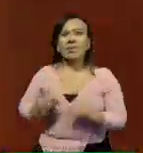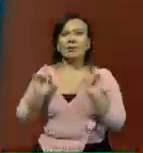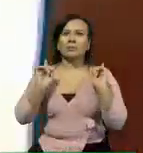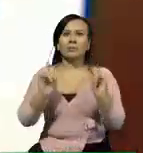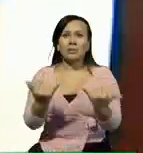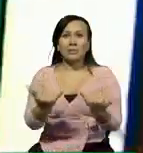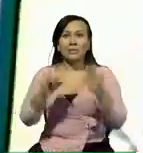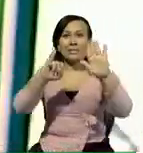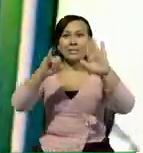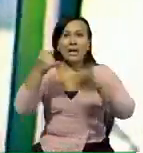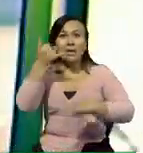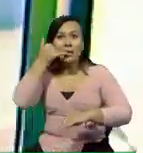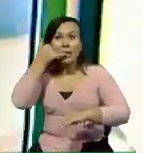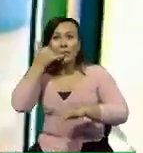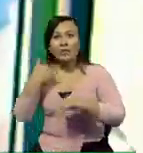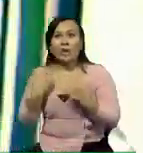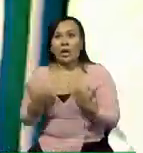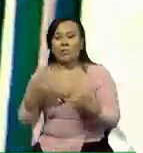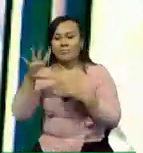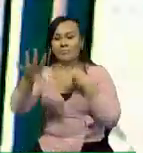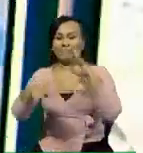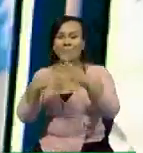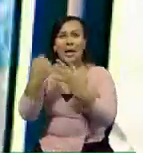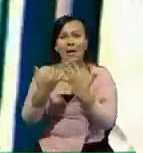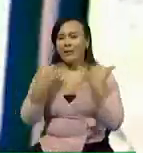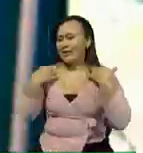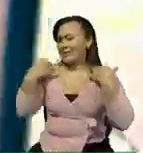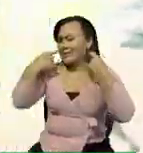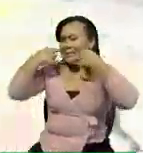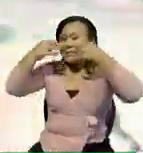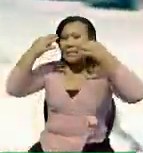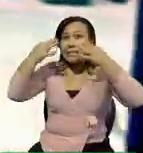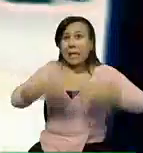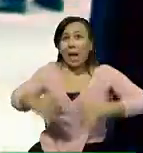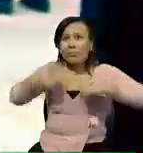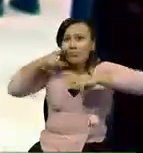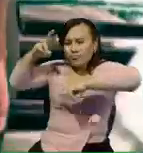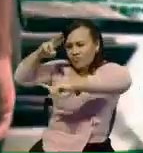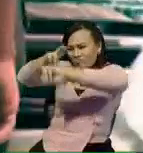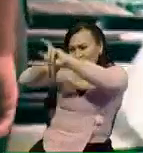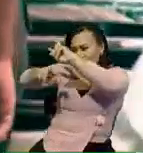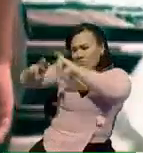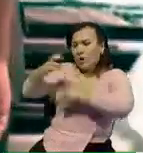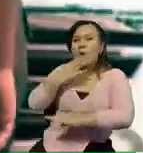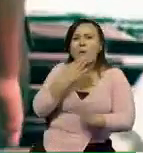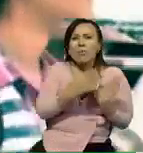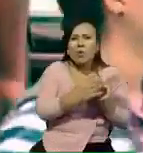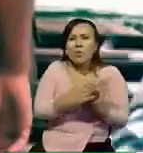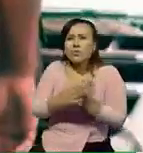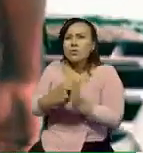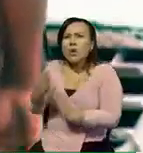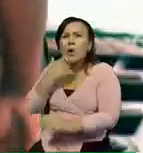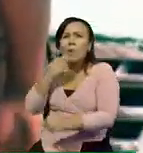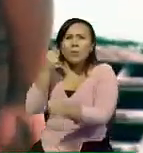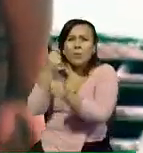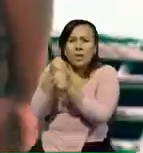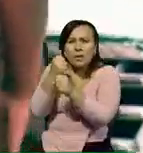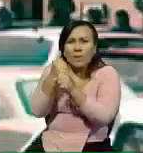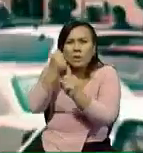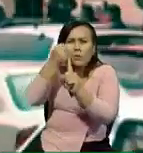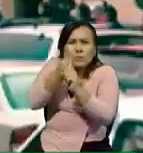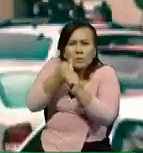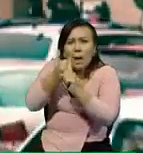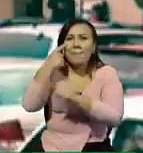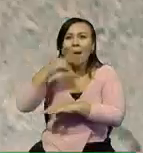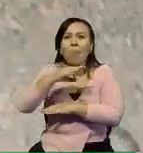decomisados. Estos entraron a un estricto examen pericial para conocer cómo ellos planificaron y ejecutaron este acto ilícito,